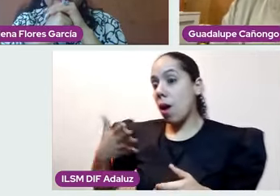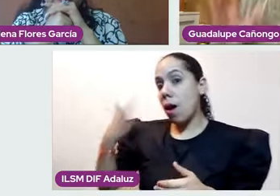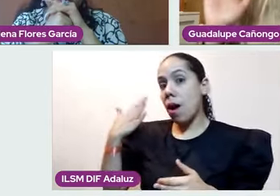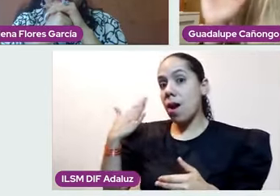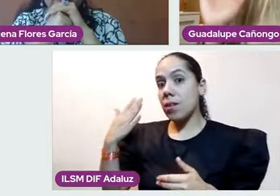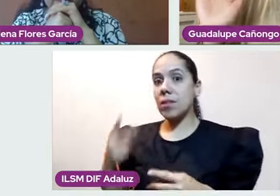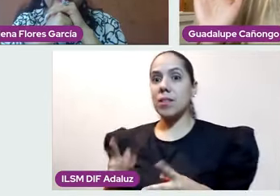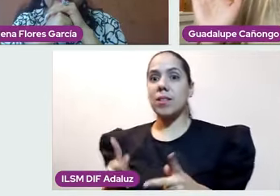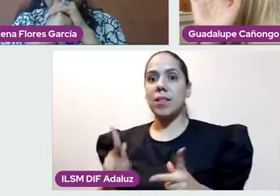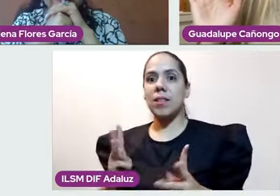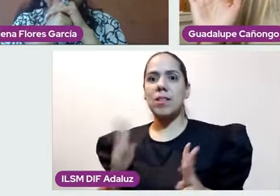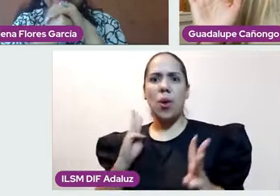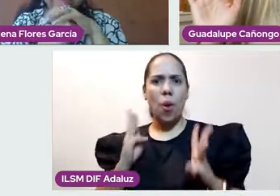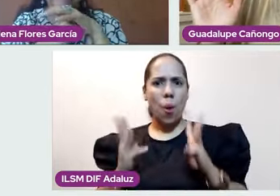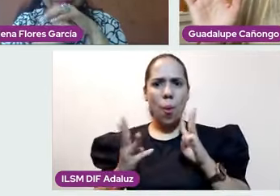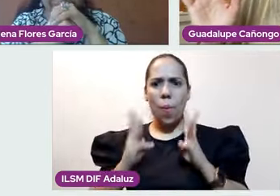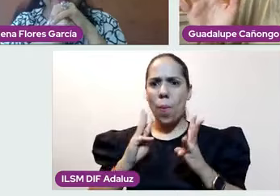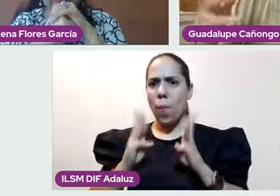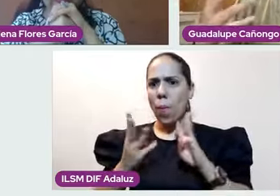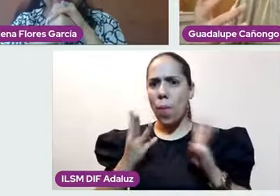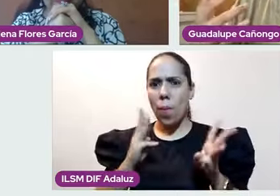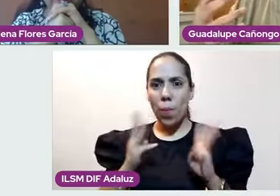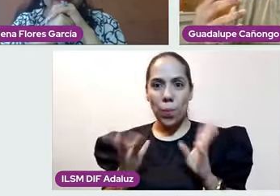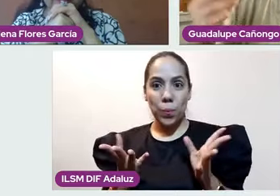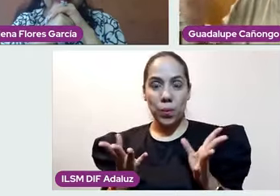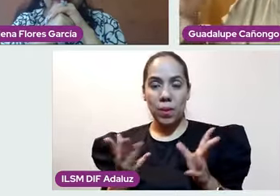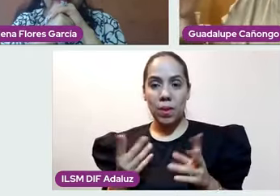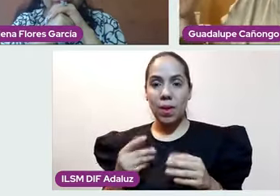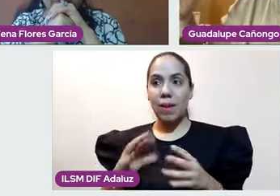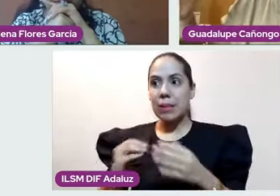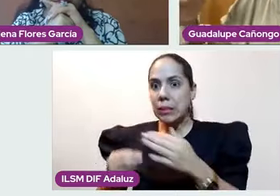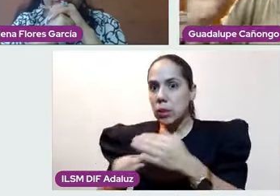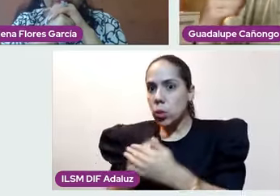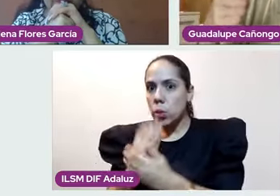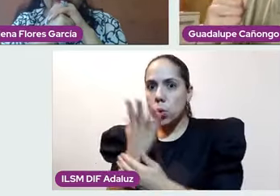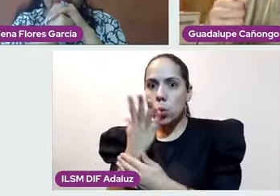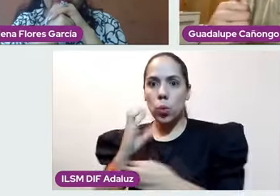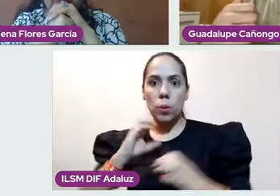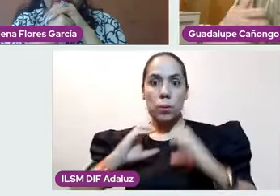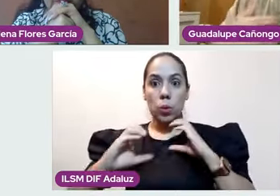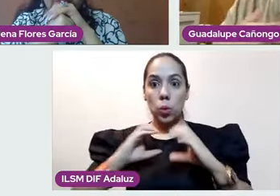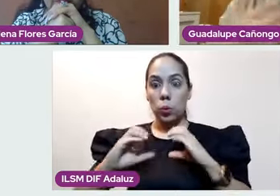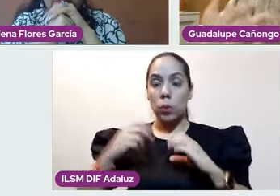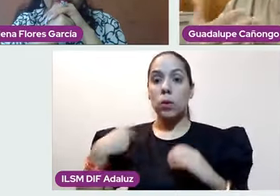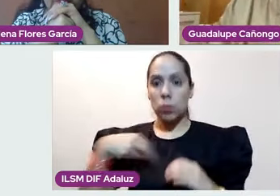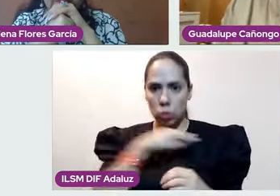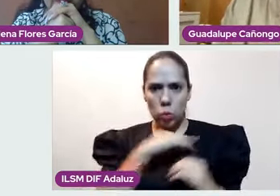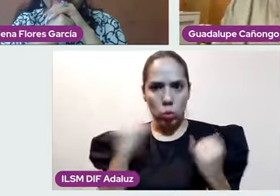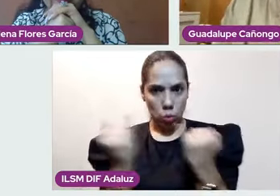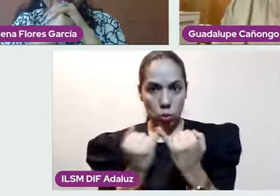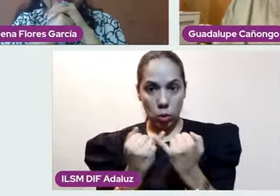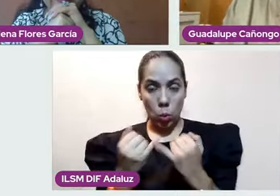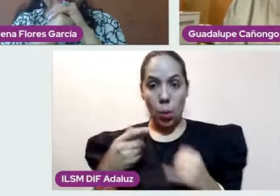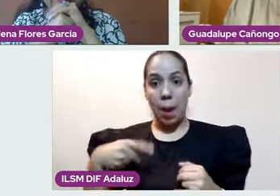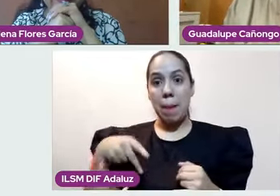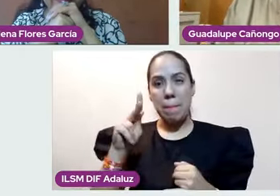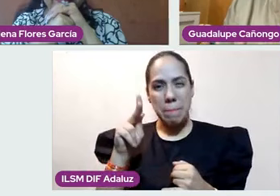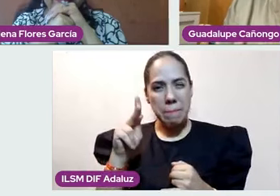Pero también fue nuevo para nosotros, pero aquí la ventaja, digamos, de este generacional